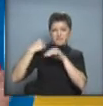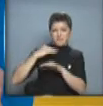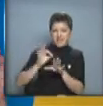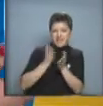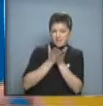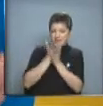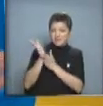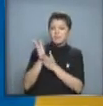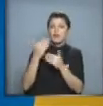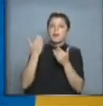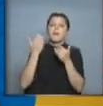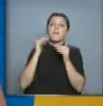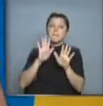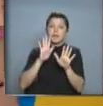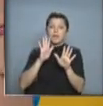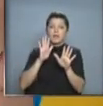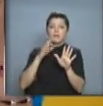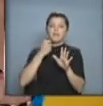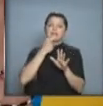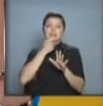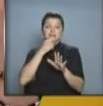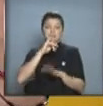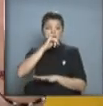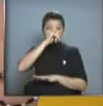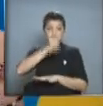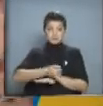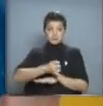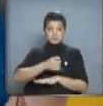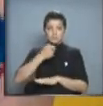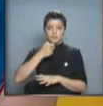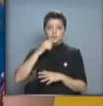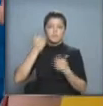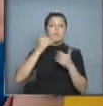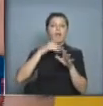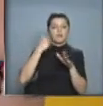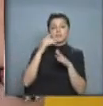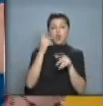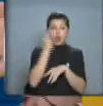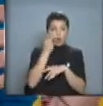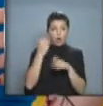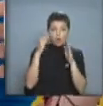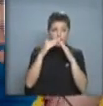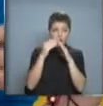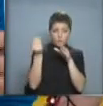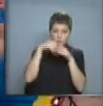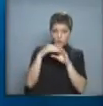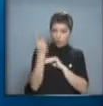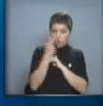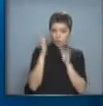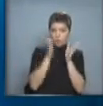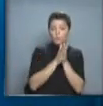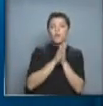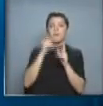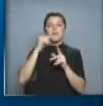también el atar, digamos, el decir un sí más allá de convivir, por ejemplo, implica también otro acto de amor